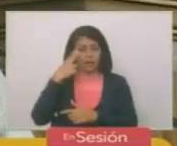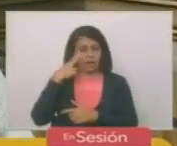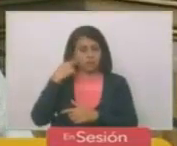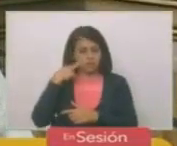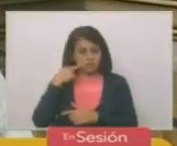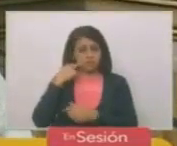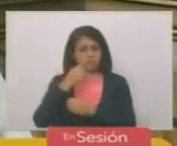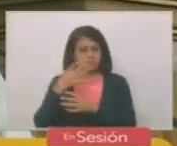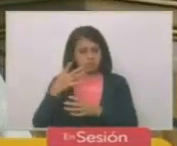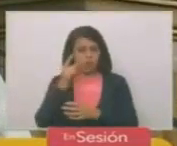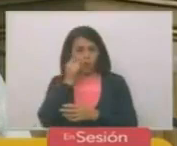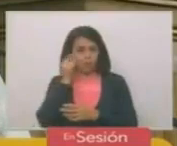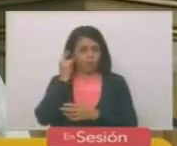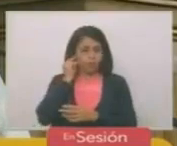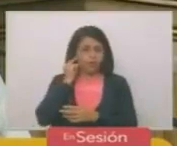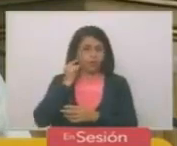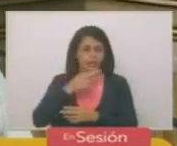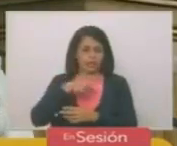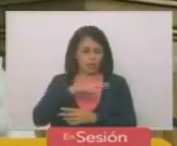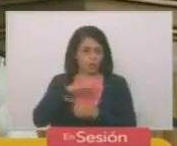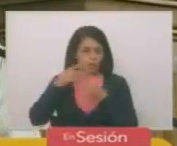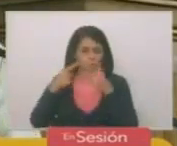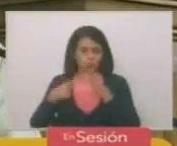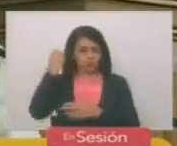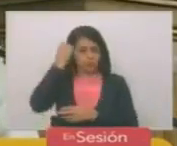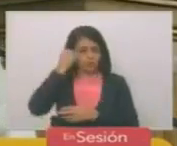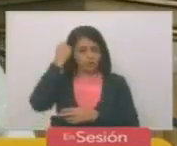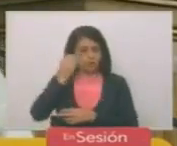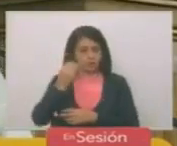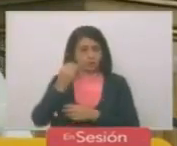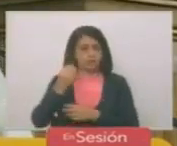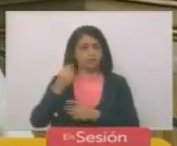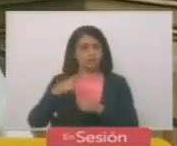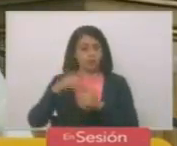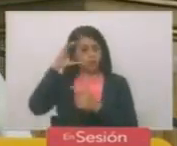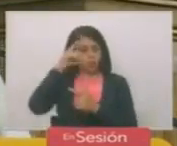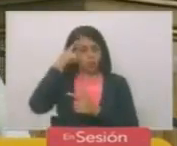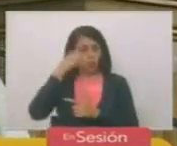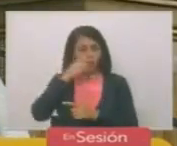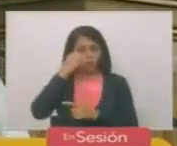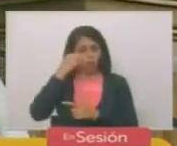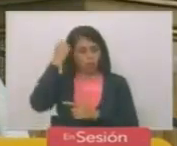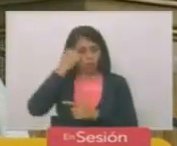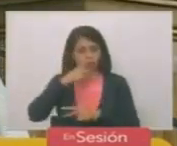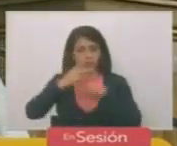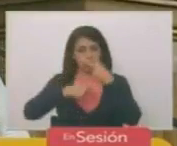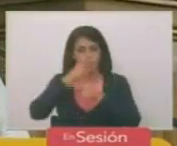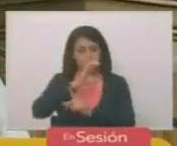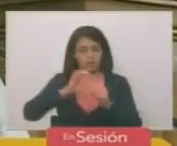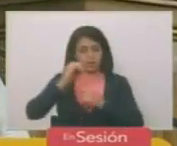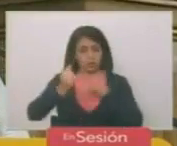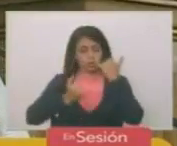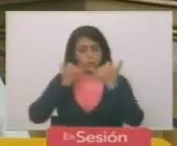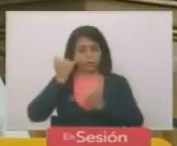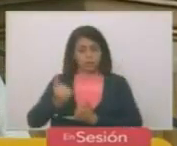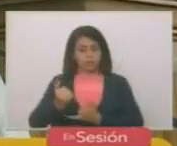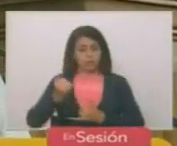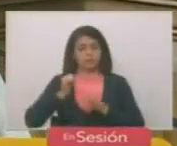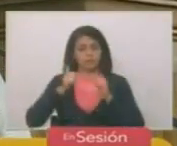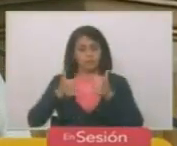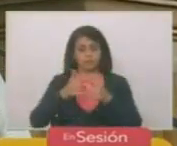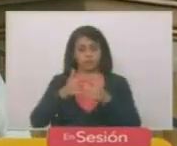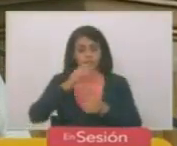linaje, sexo, credo, condición social, pensamiento, conciencia, opinión política, cultura, idioma, origen étnico,